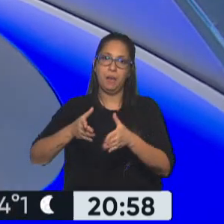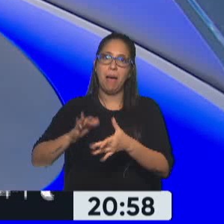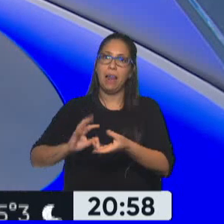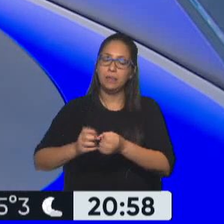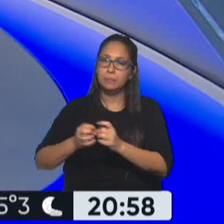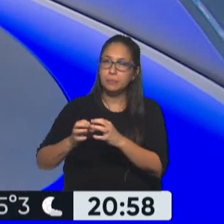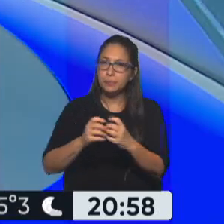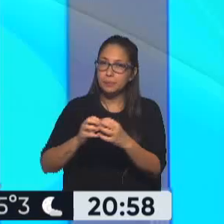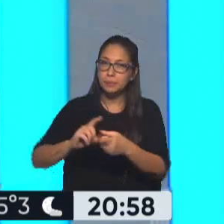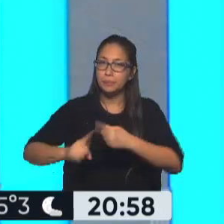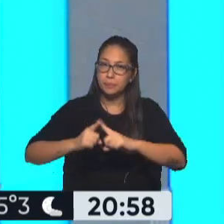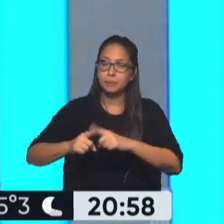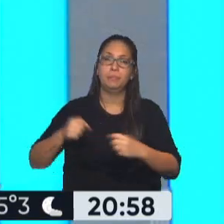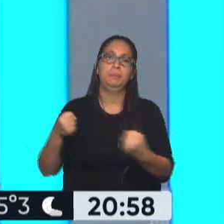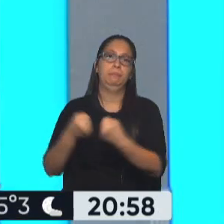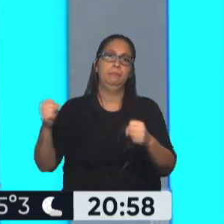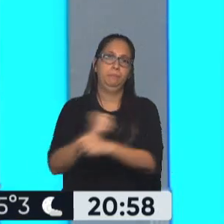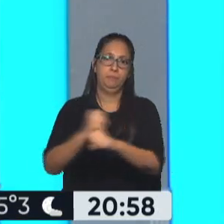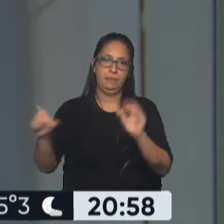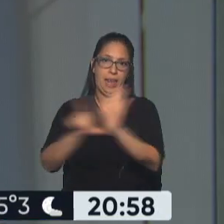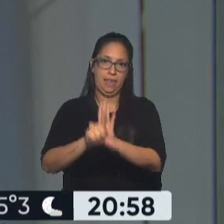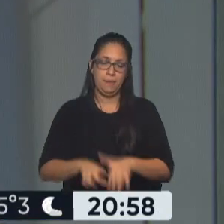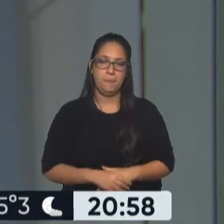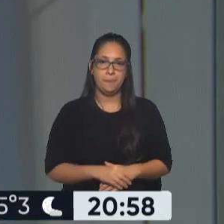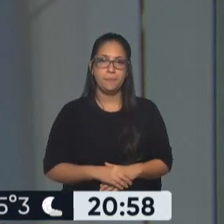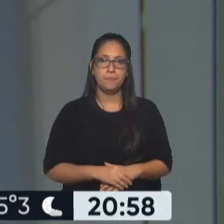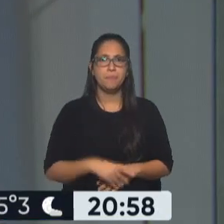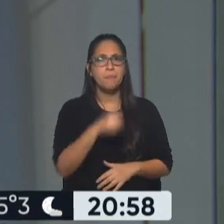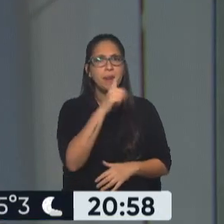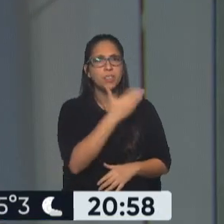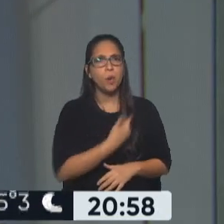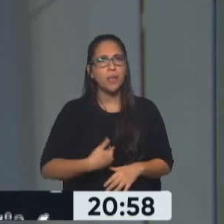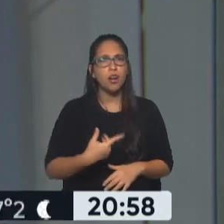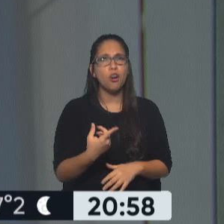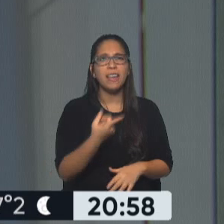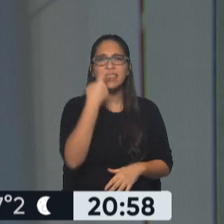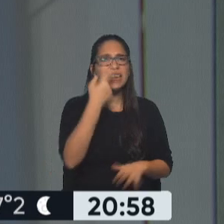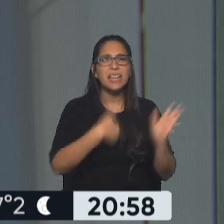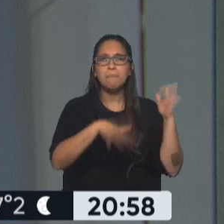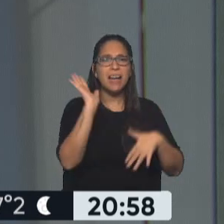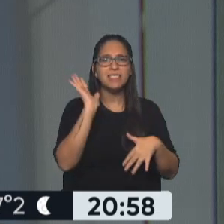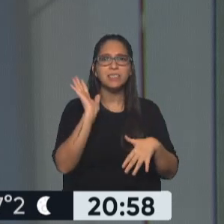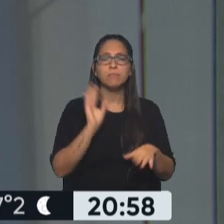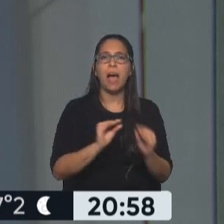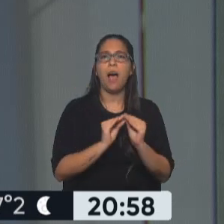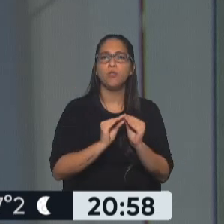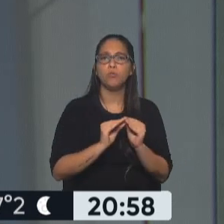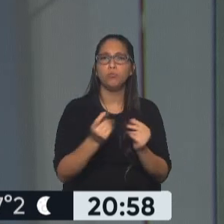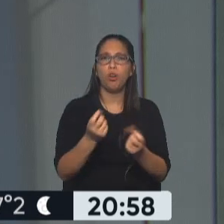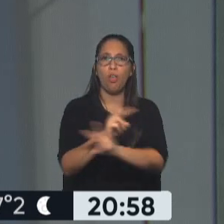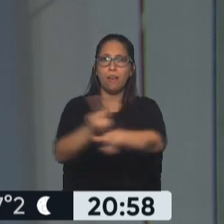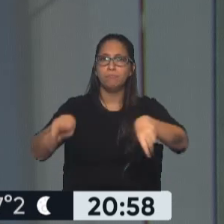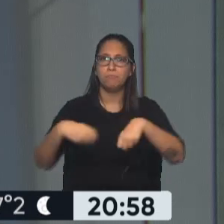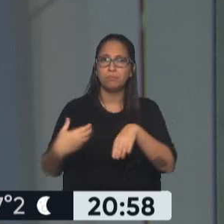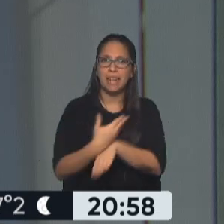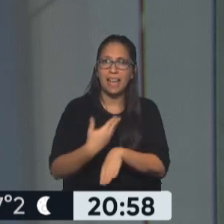alguna u otra manera salga. Gabriel, da la sensación de que al gobierno lo que más le importa es el tema de la cuestión fiscal, digo, el capítulo fiscal y todo